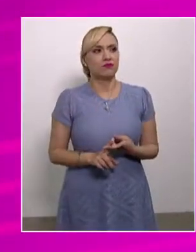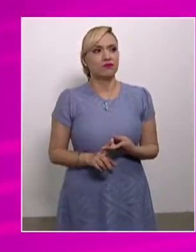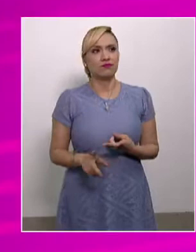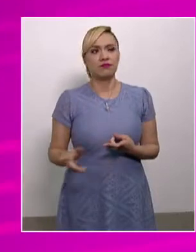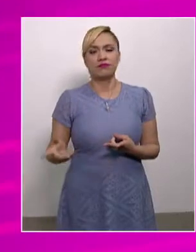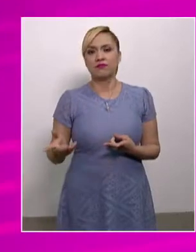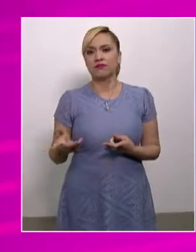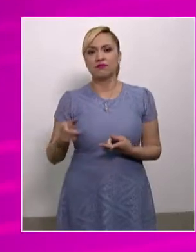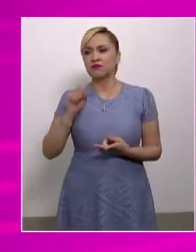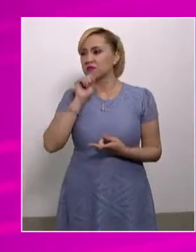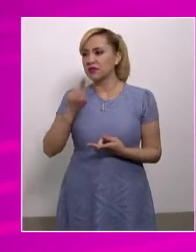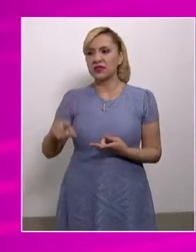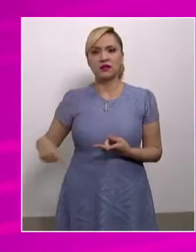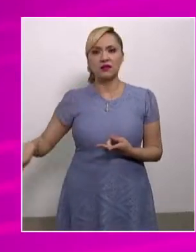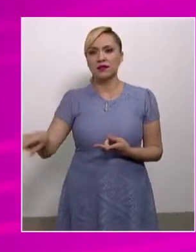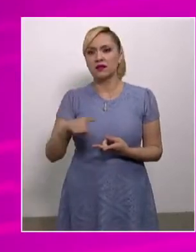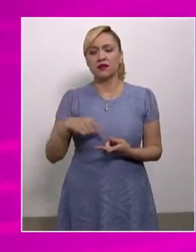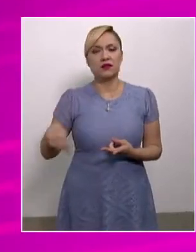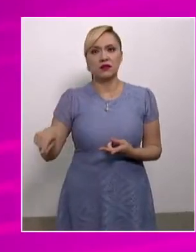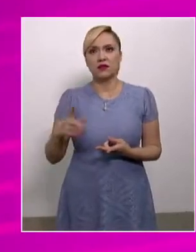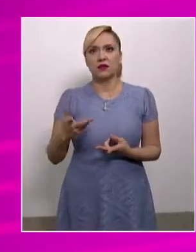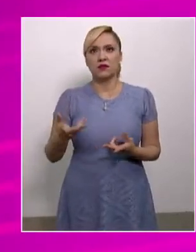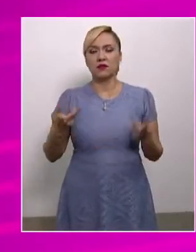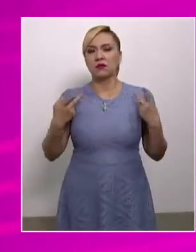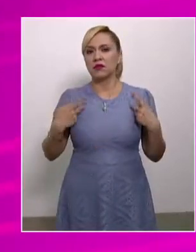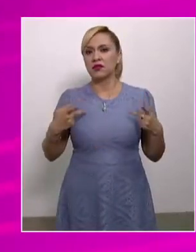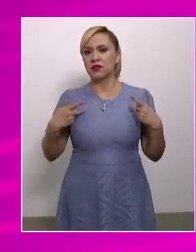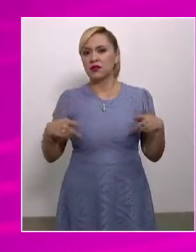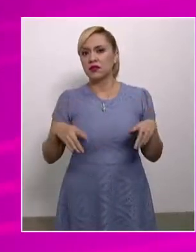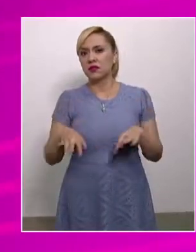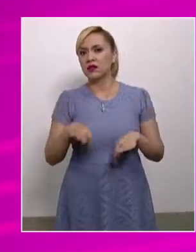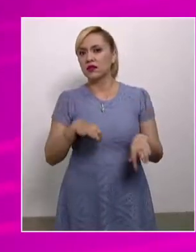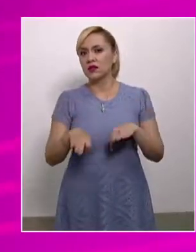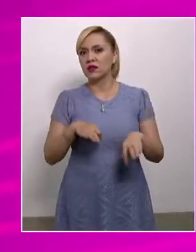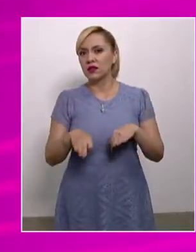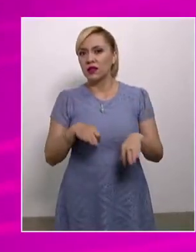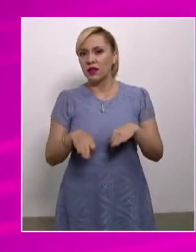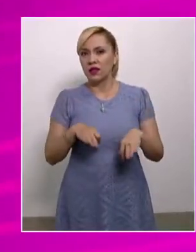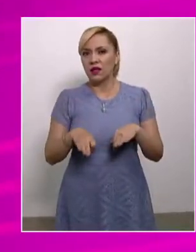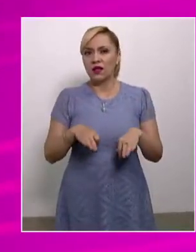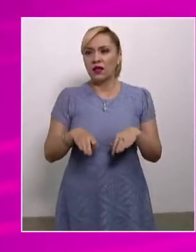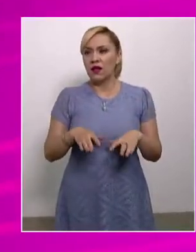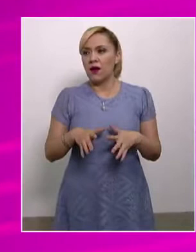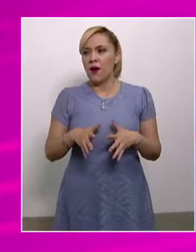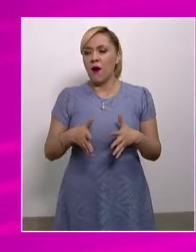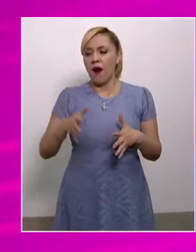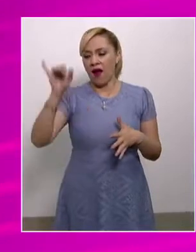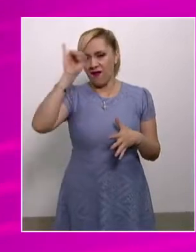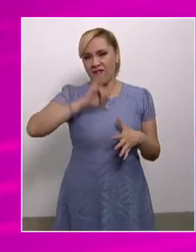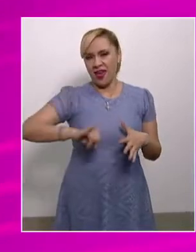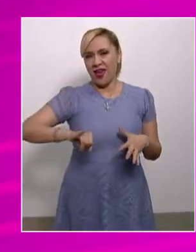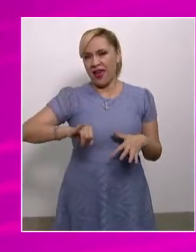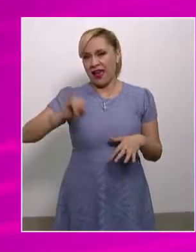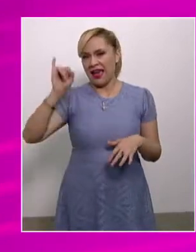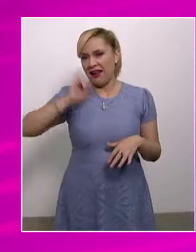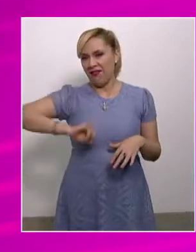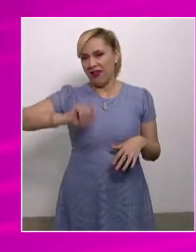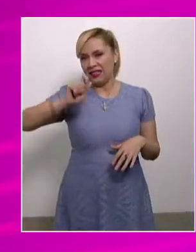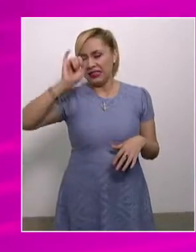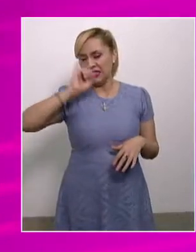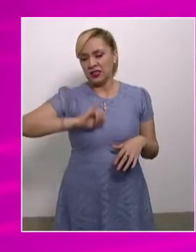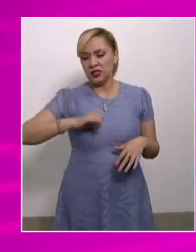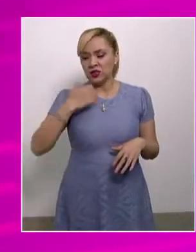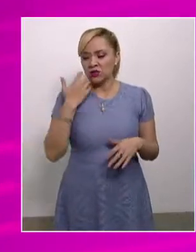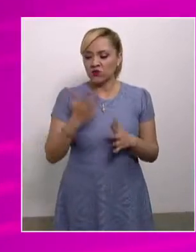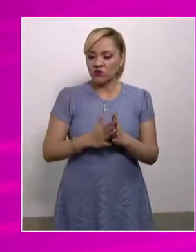los mismos empleadores que a veces también están buscando cómo quitar a lo mejor a la